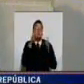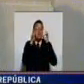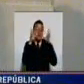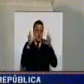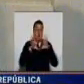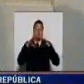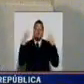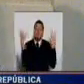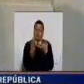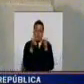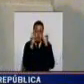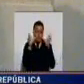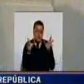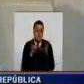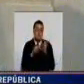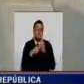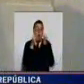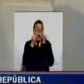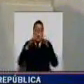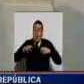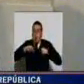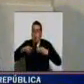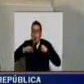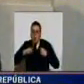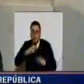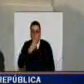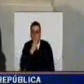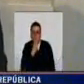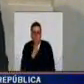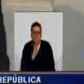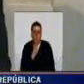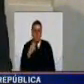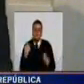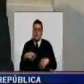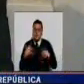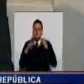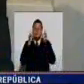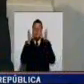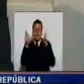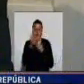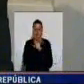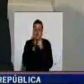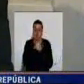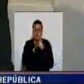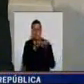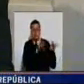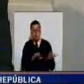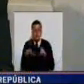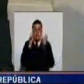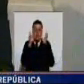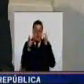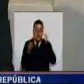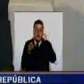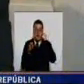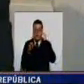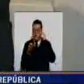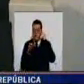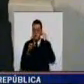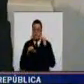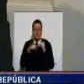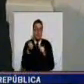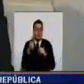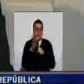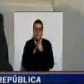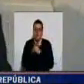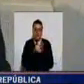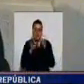escándalos mundiales. O sea, tenemos entonces unos hechos gravísimos y tenemos otros hechos que a mi juicio